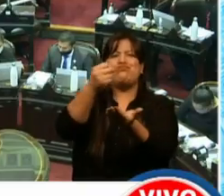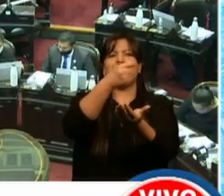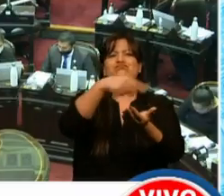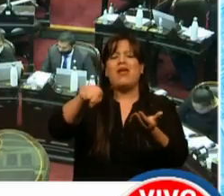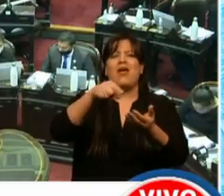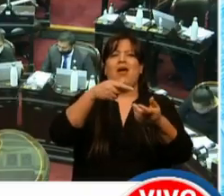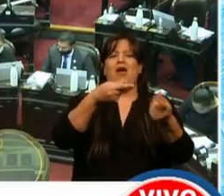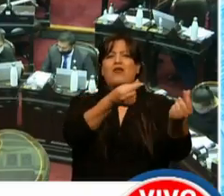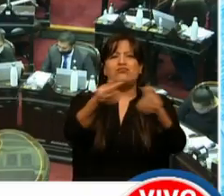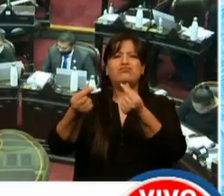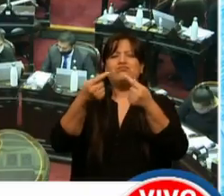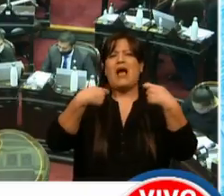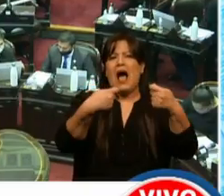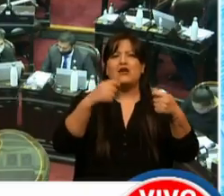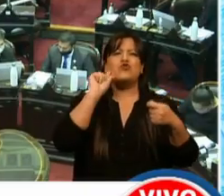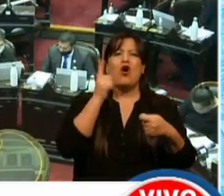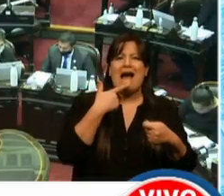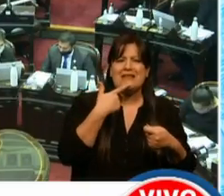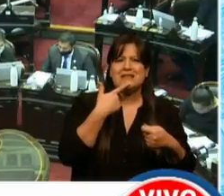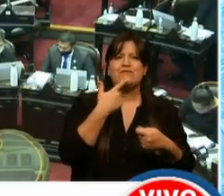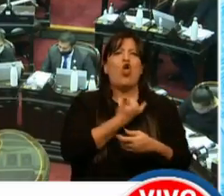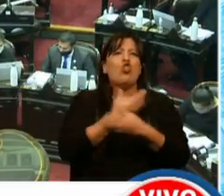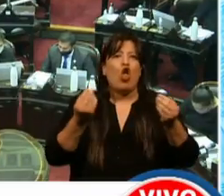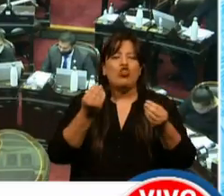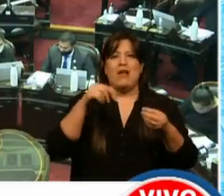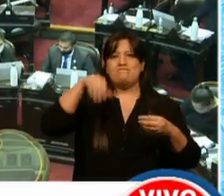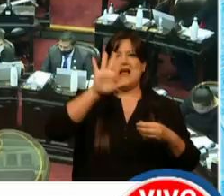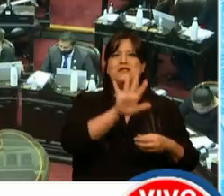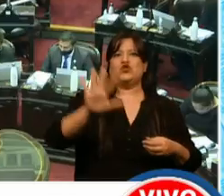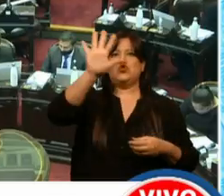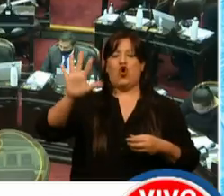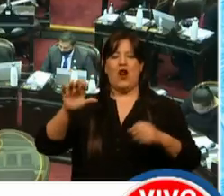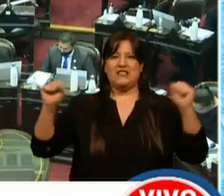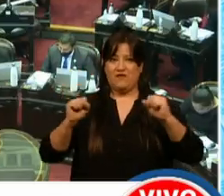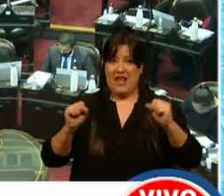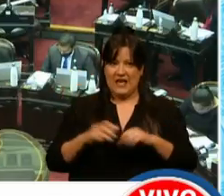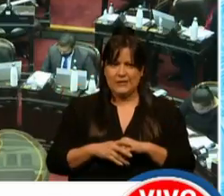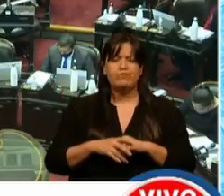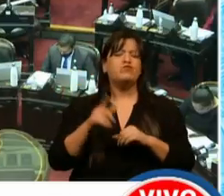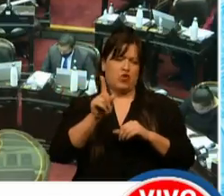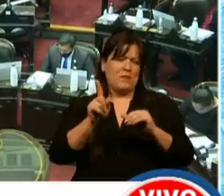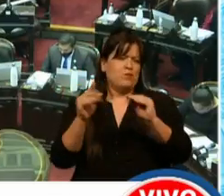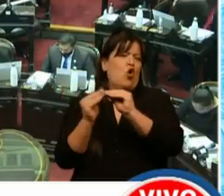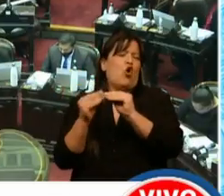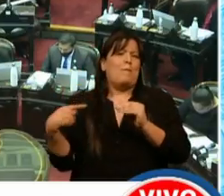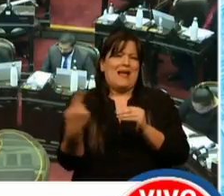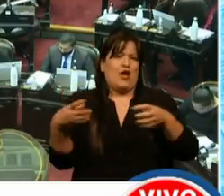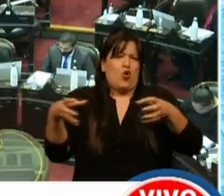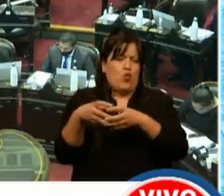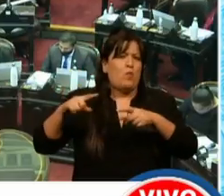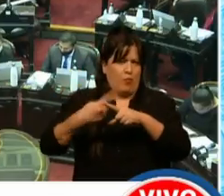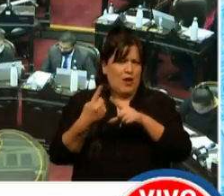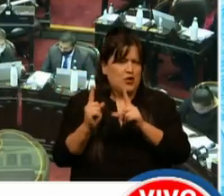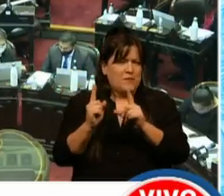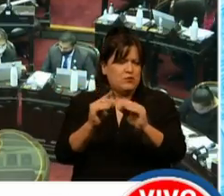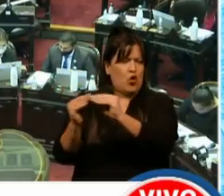residenciales de gas a las llamadas zonas frías mire yo al igual que varios colegas de mi interbloque